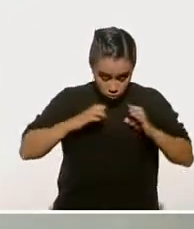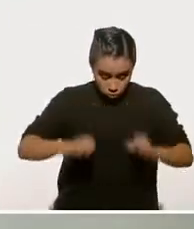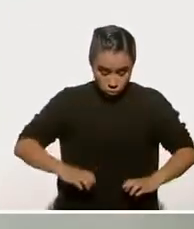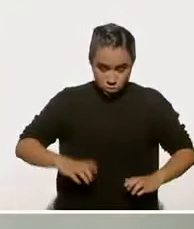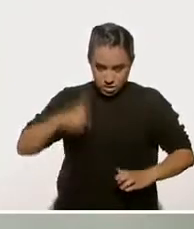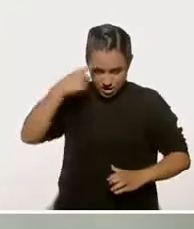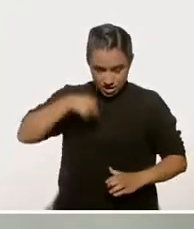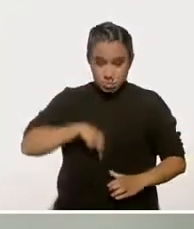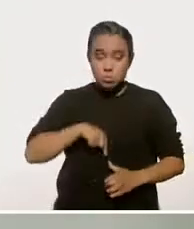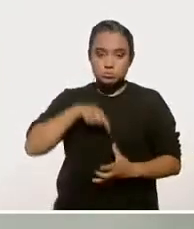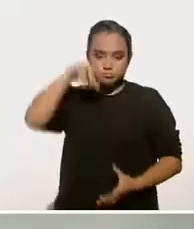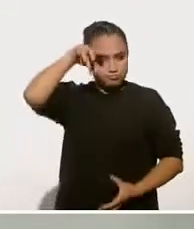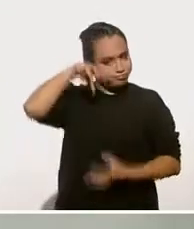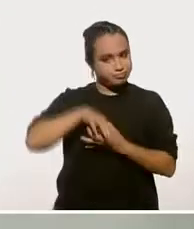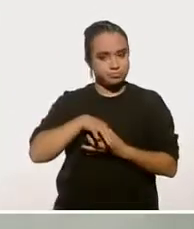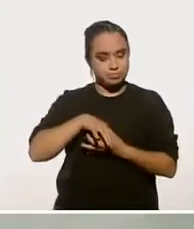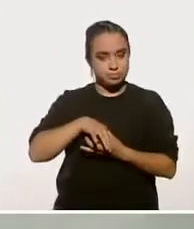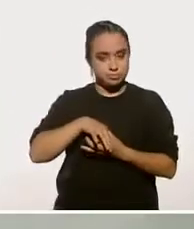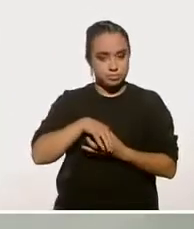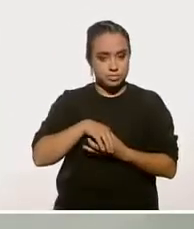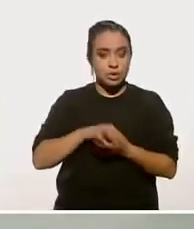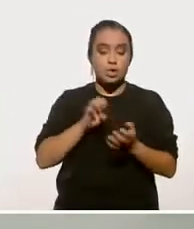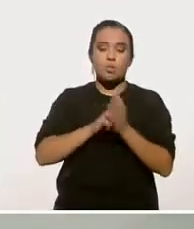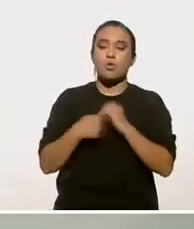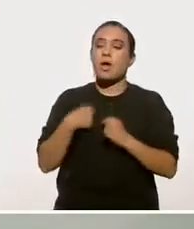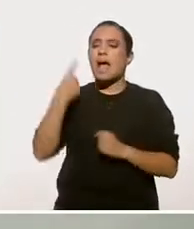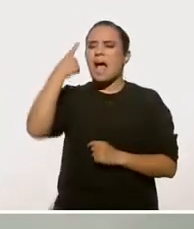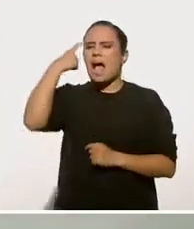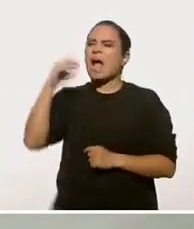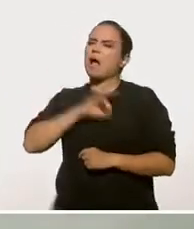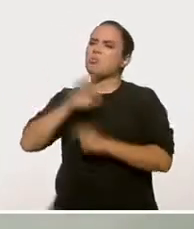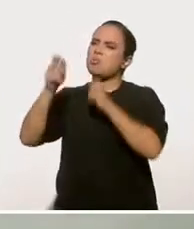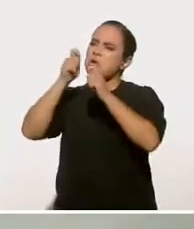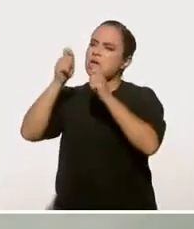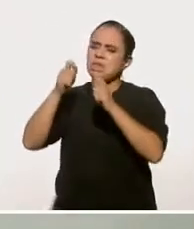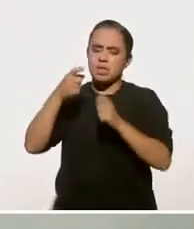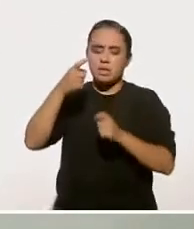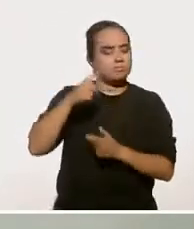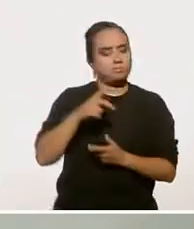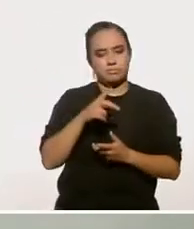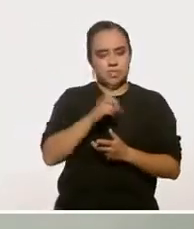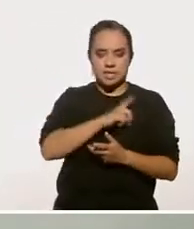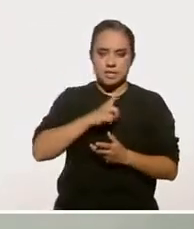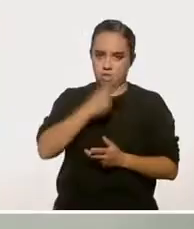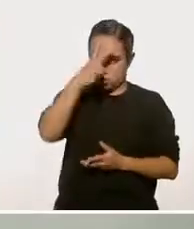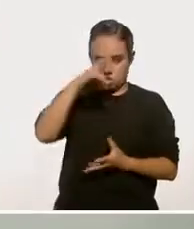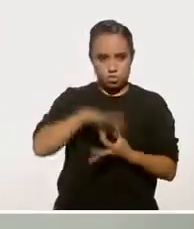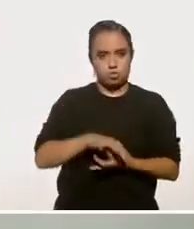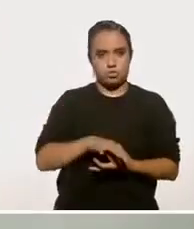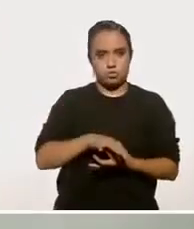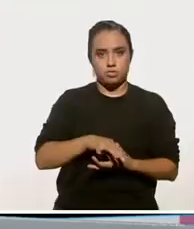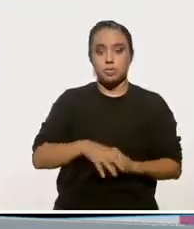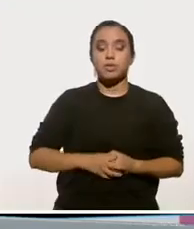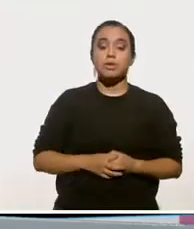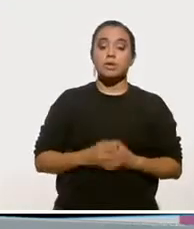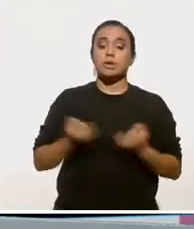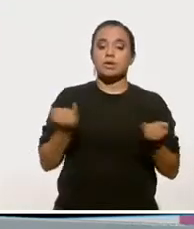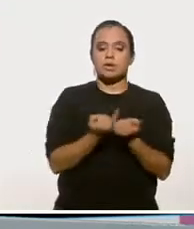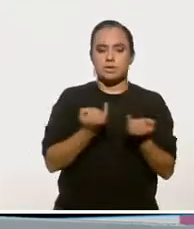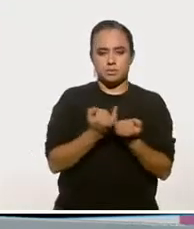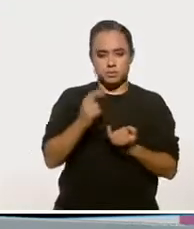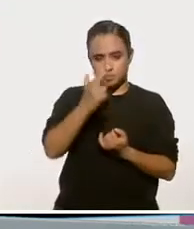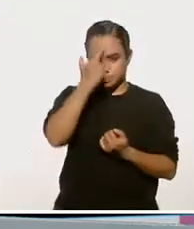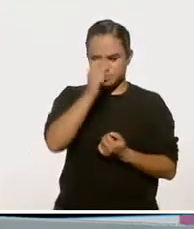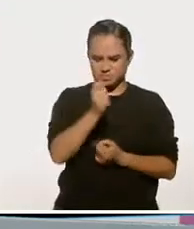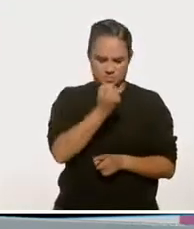íntimamente relacionadas, no puede haber una sin la otra. La otra cosa que es importante de recordar sobre salud